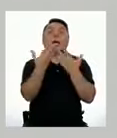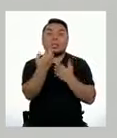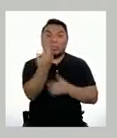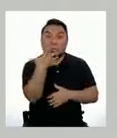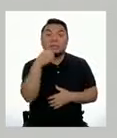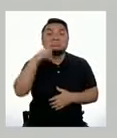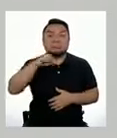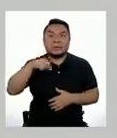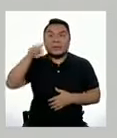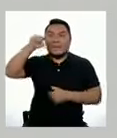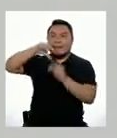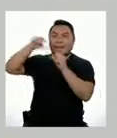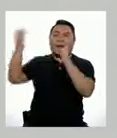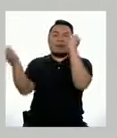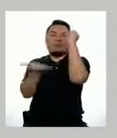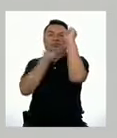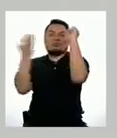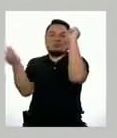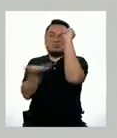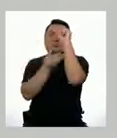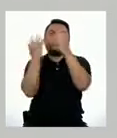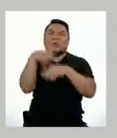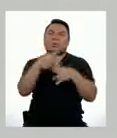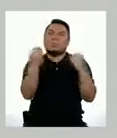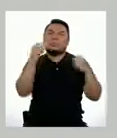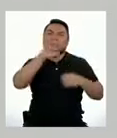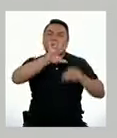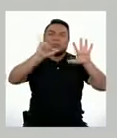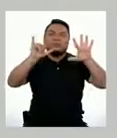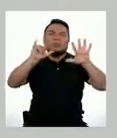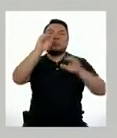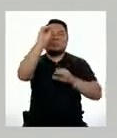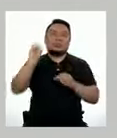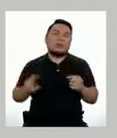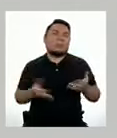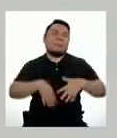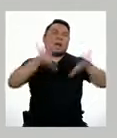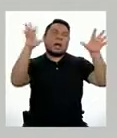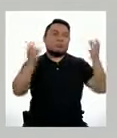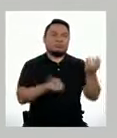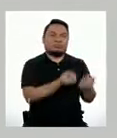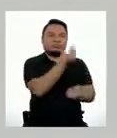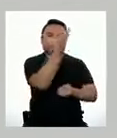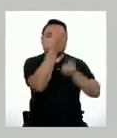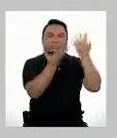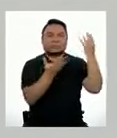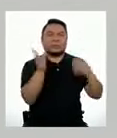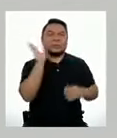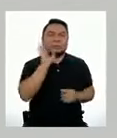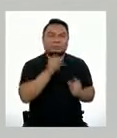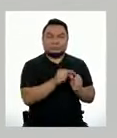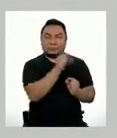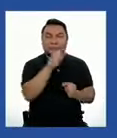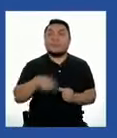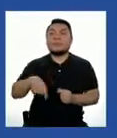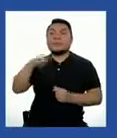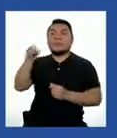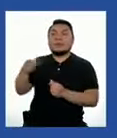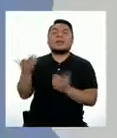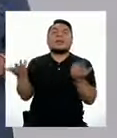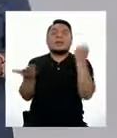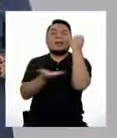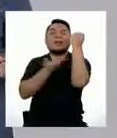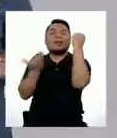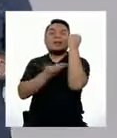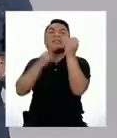Exacto, la deforestación produce el 56% de gas de efecto invernadero. La deforestación se refiere a la